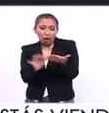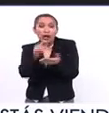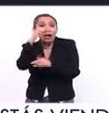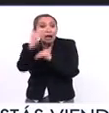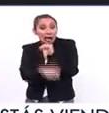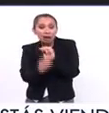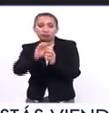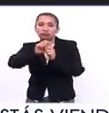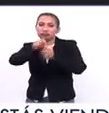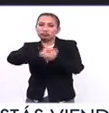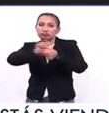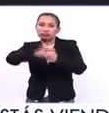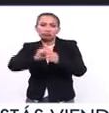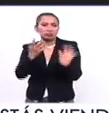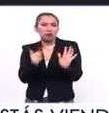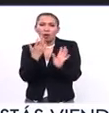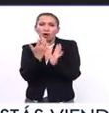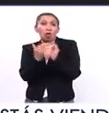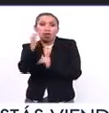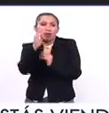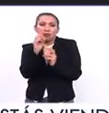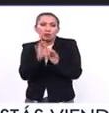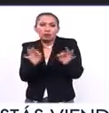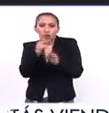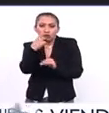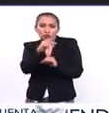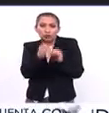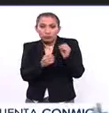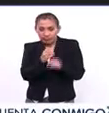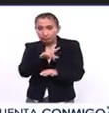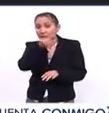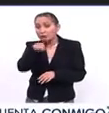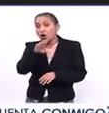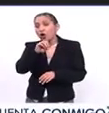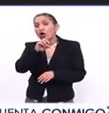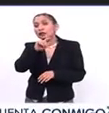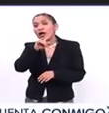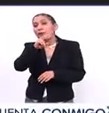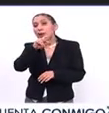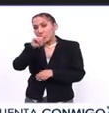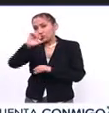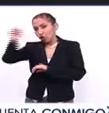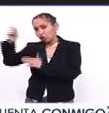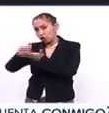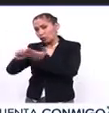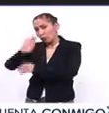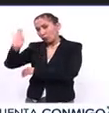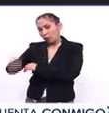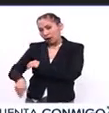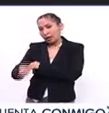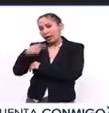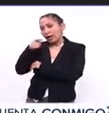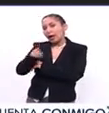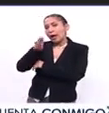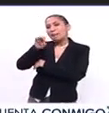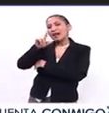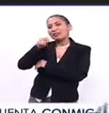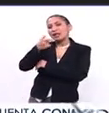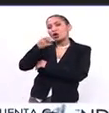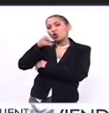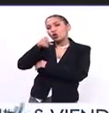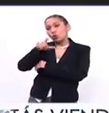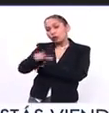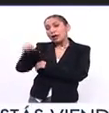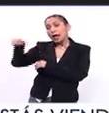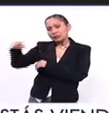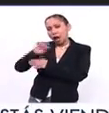destruyas después de leerlo, no es gran cosa, como su obra. Después Octavio Paz escribe otro cuando ella muere, a petición de Walter Gruen, ese sí